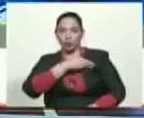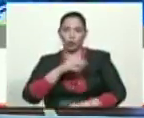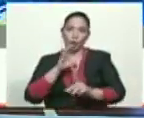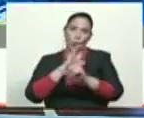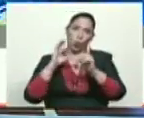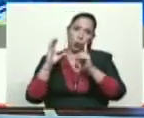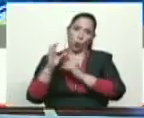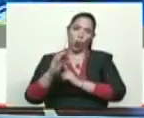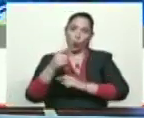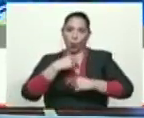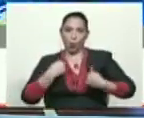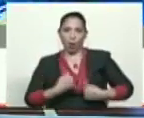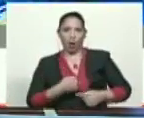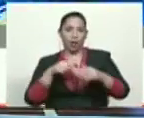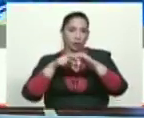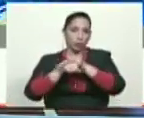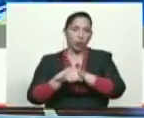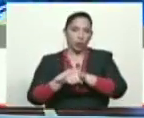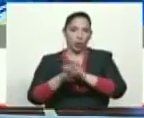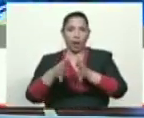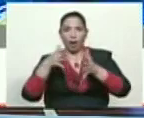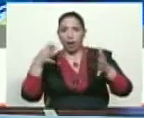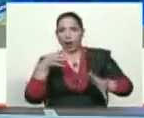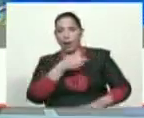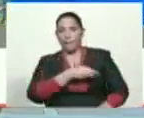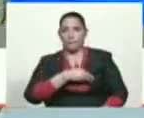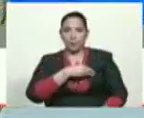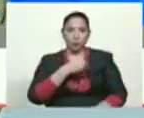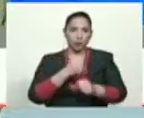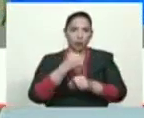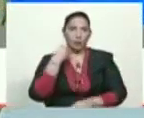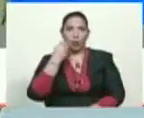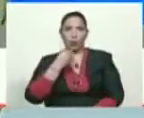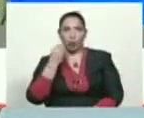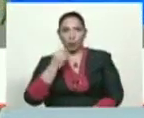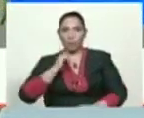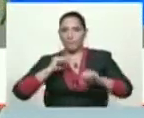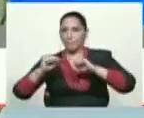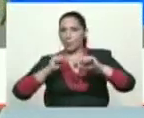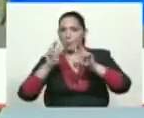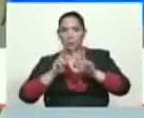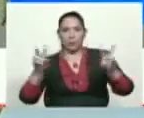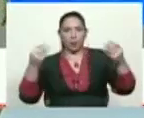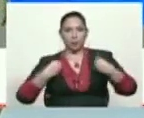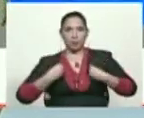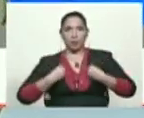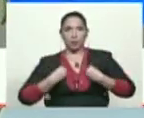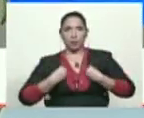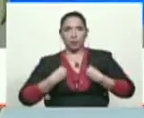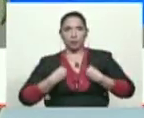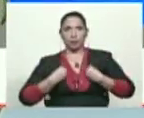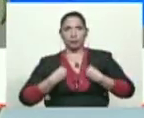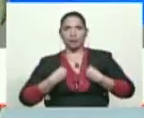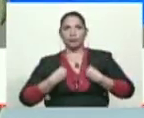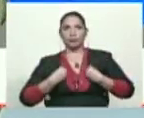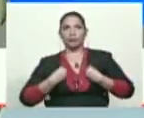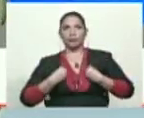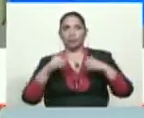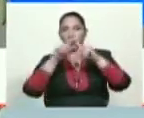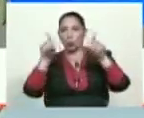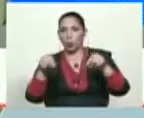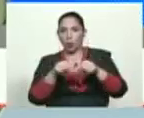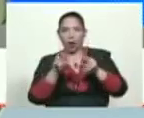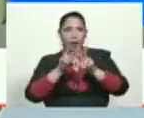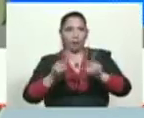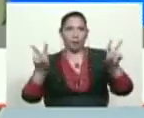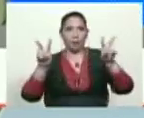adentro la gran misión chamba juvenil el movimiento por la paz y la vida los cuadrantes de